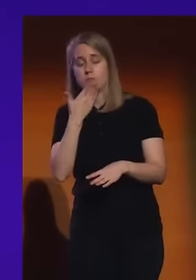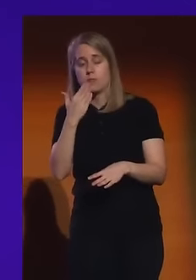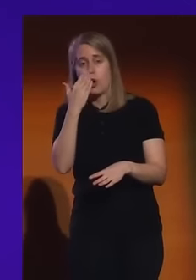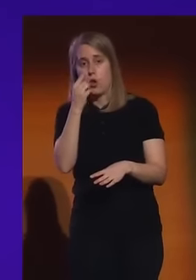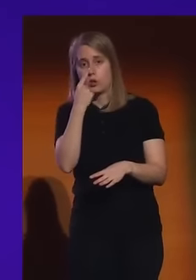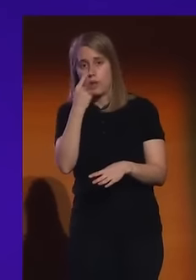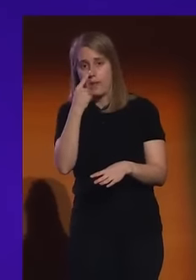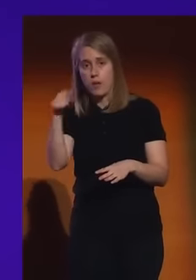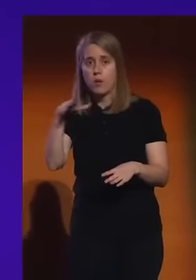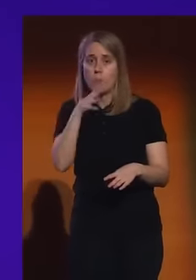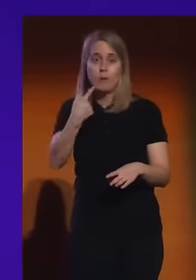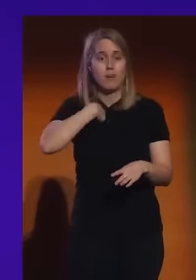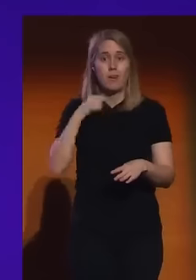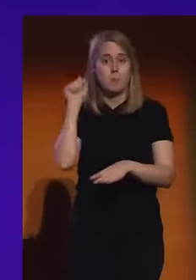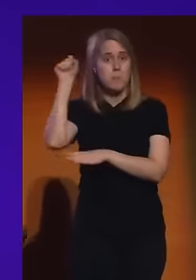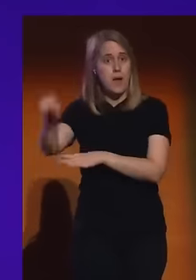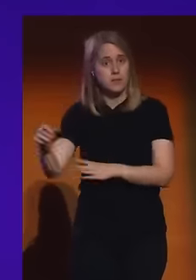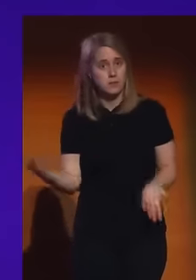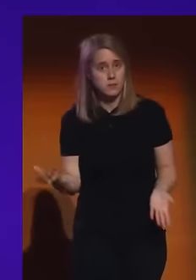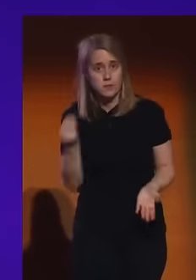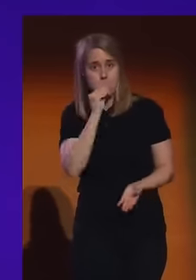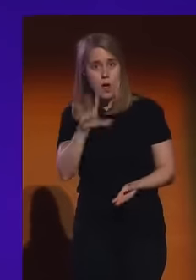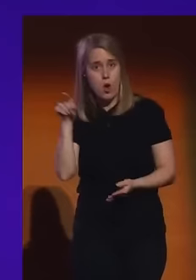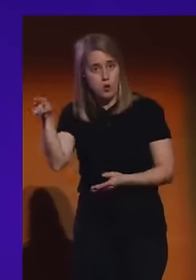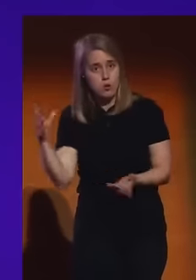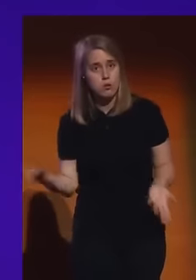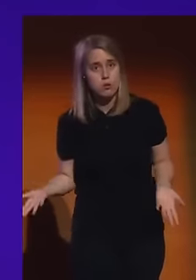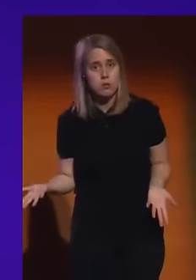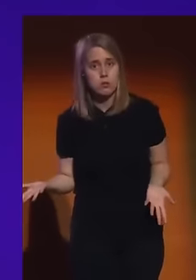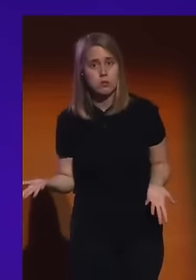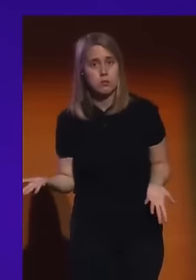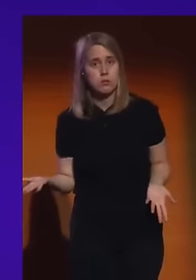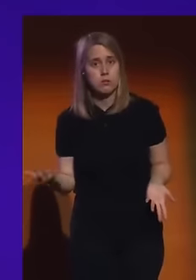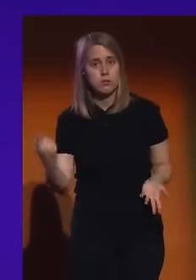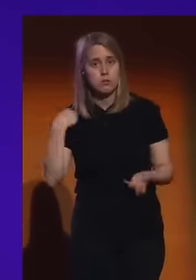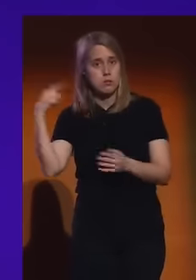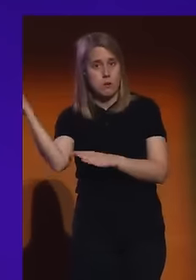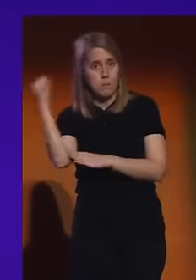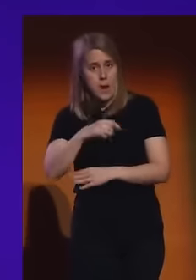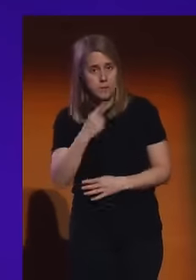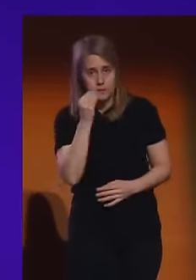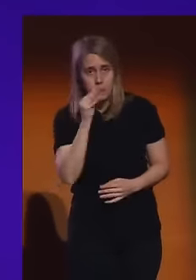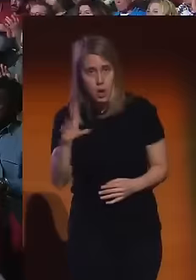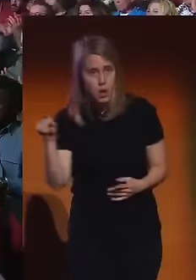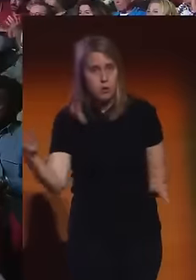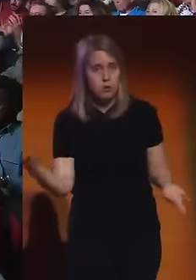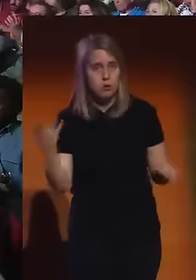simple porque es mejor que yo porque es mejor que